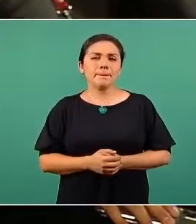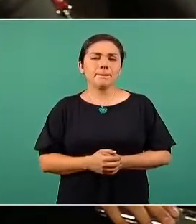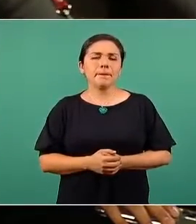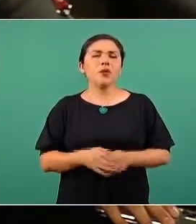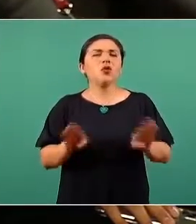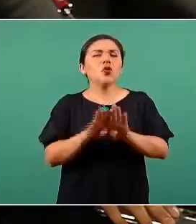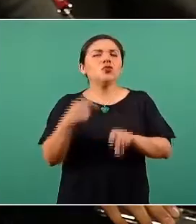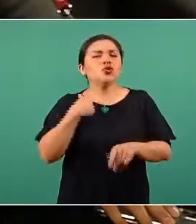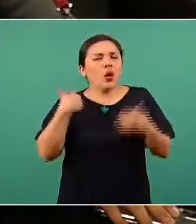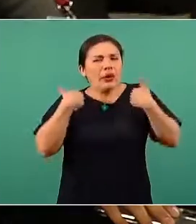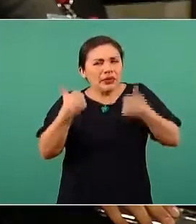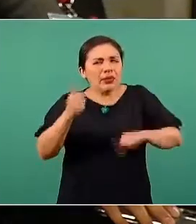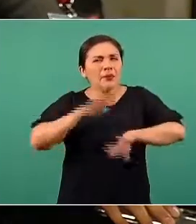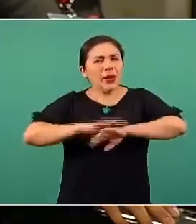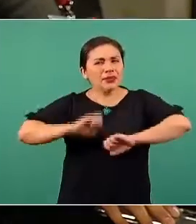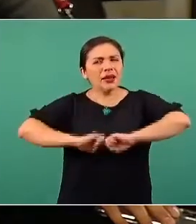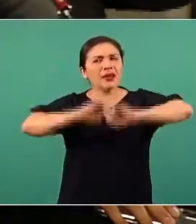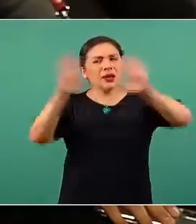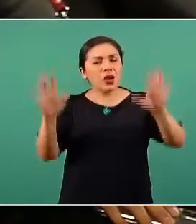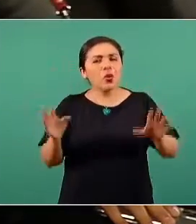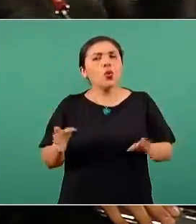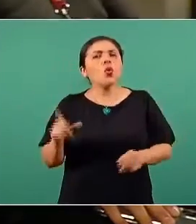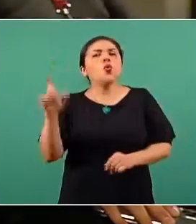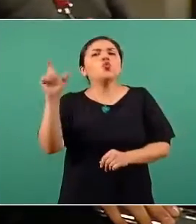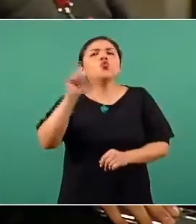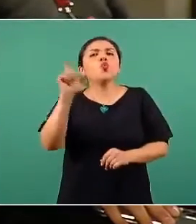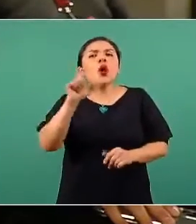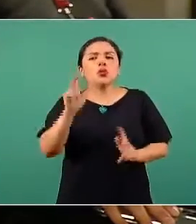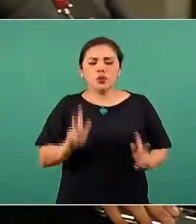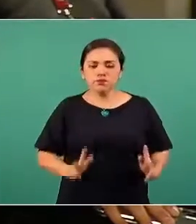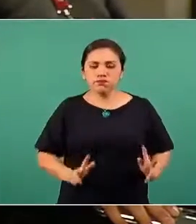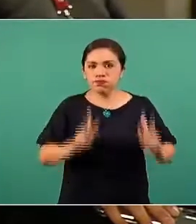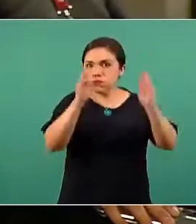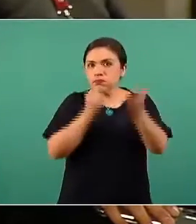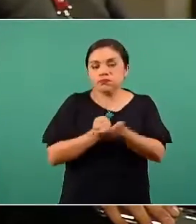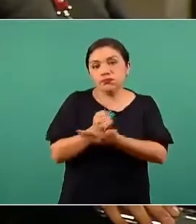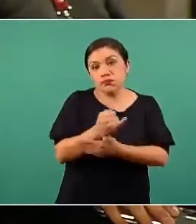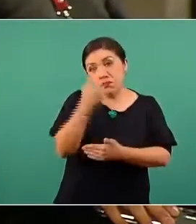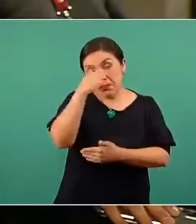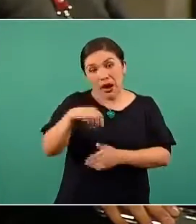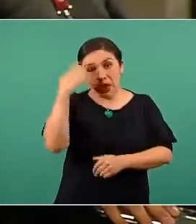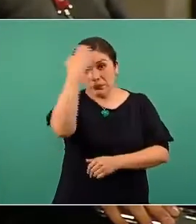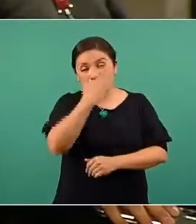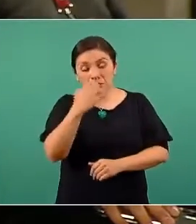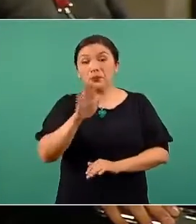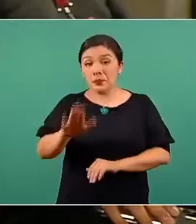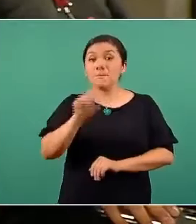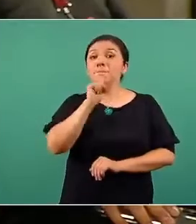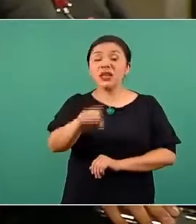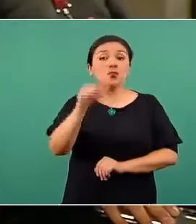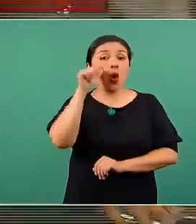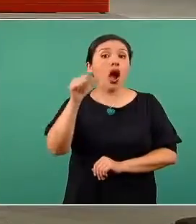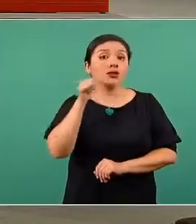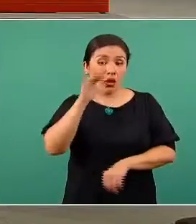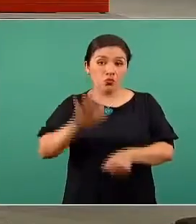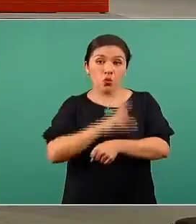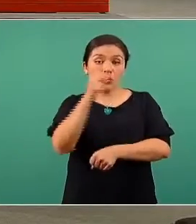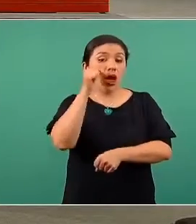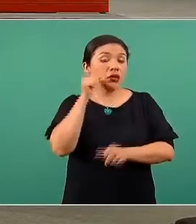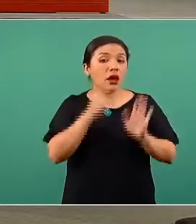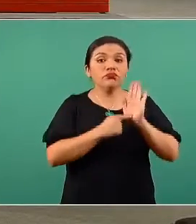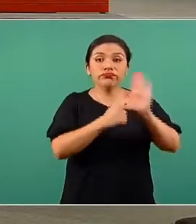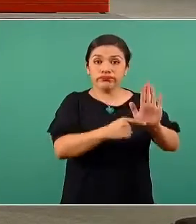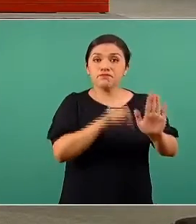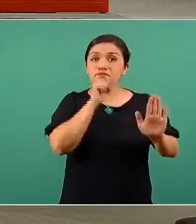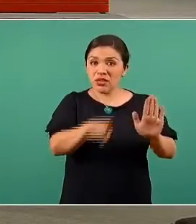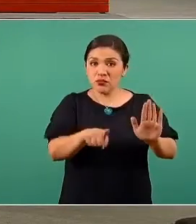claro cuándo acaban, o más o menos cuándo se acaba de hacer este corte para evaluar qué tipo de enfermedades. Y por eso lo presentamos ayer mismo. Okay.